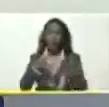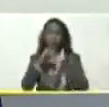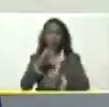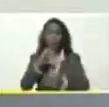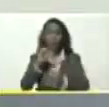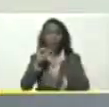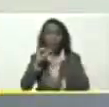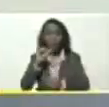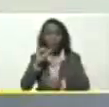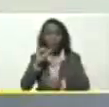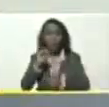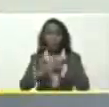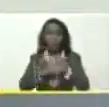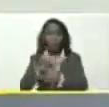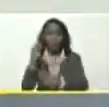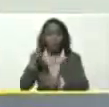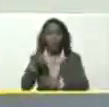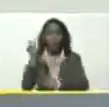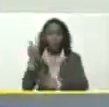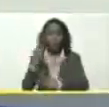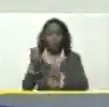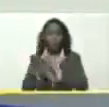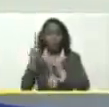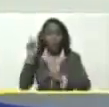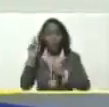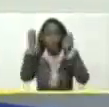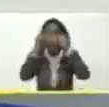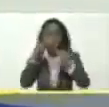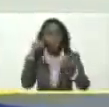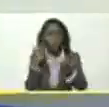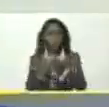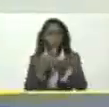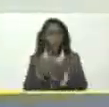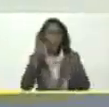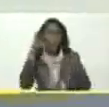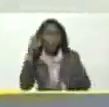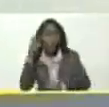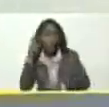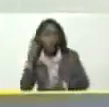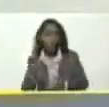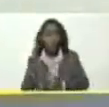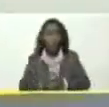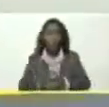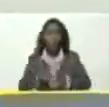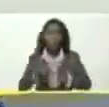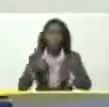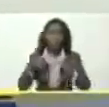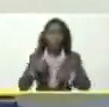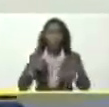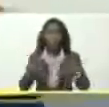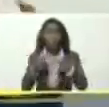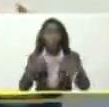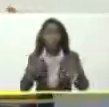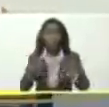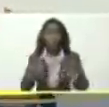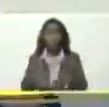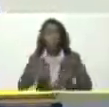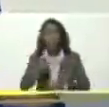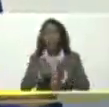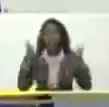Venezuela. Y estos artistas han constatado los sonidos de la orquesta más grande del mundo. Un